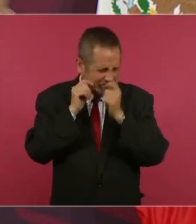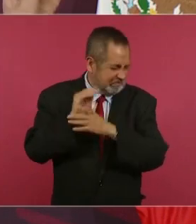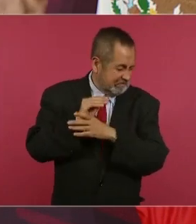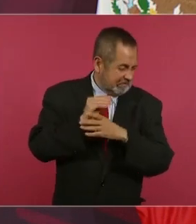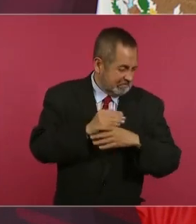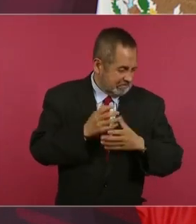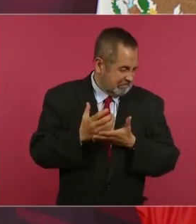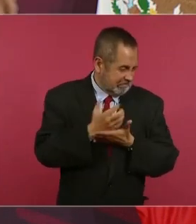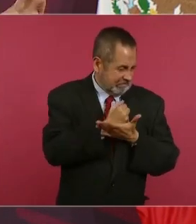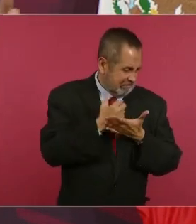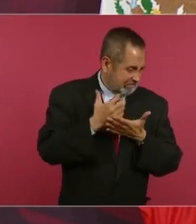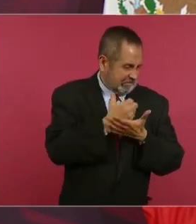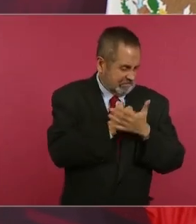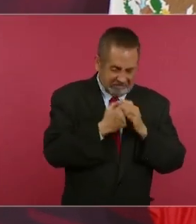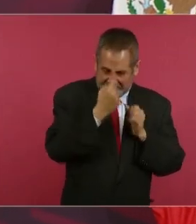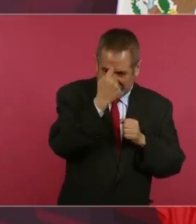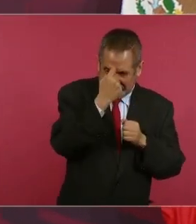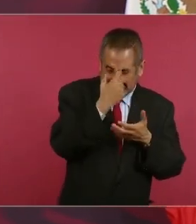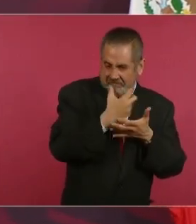de repente